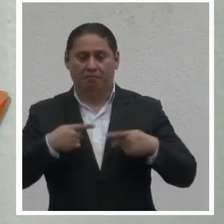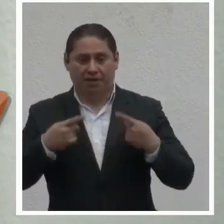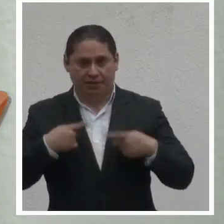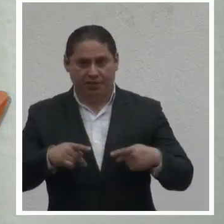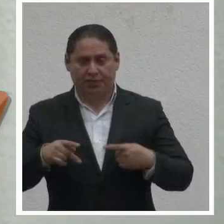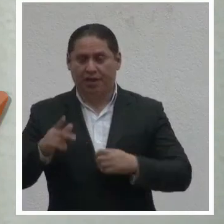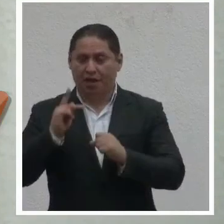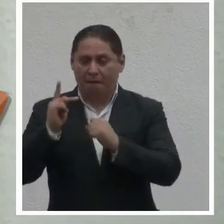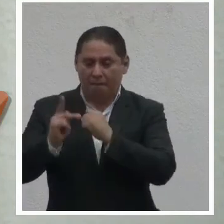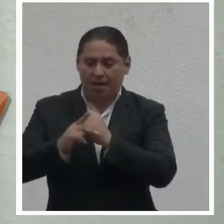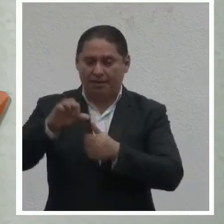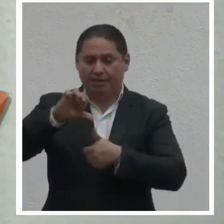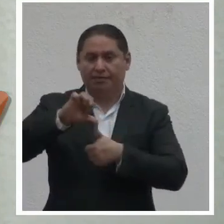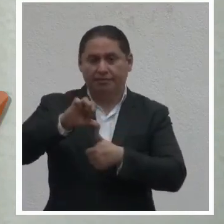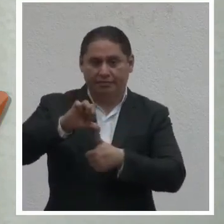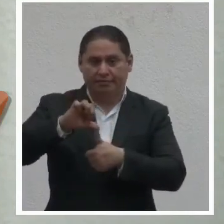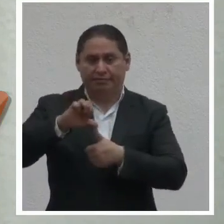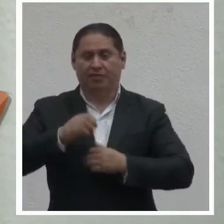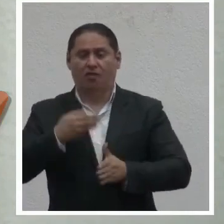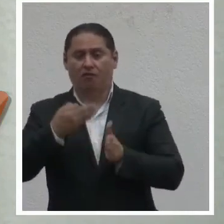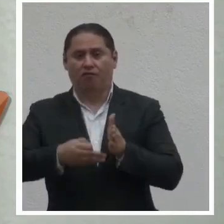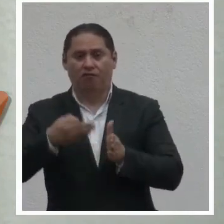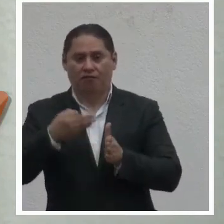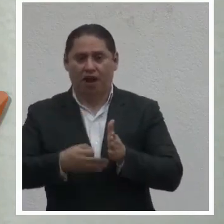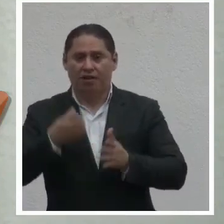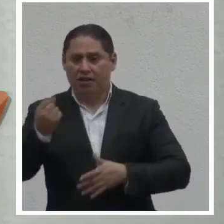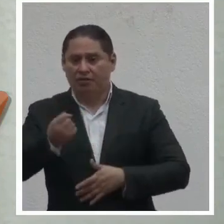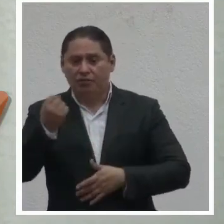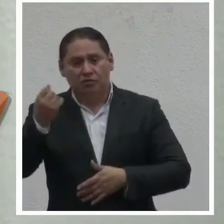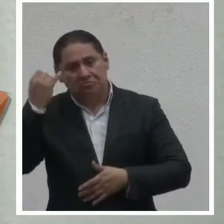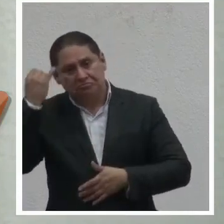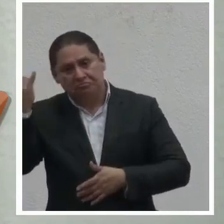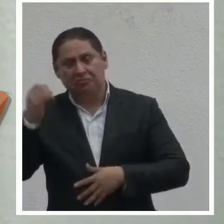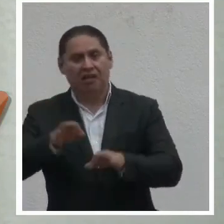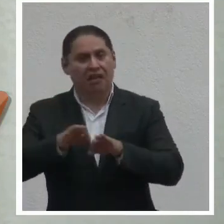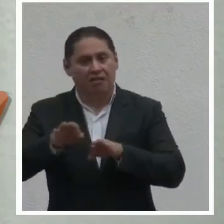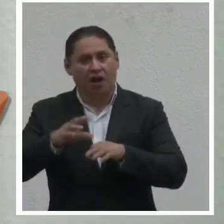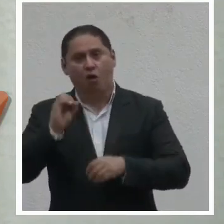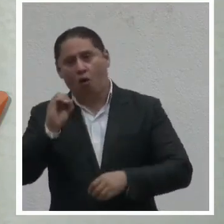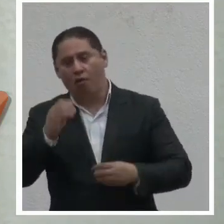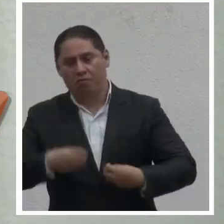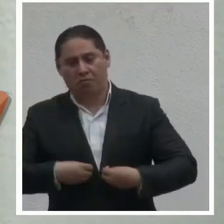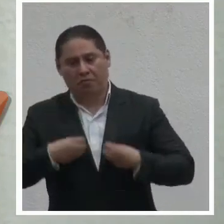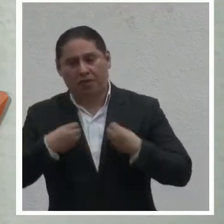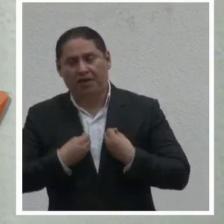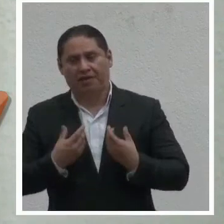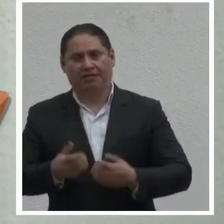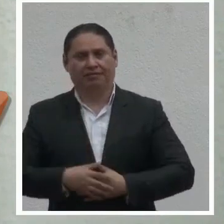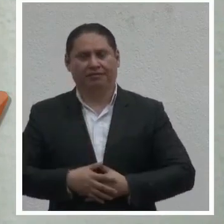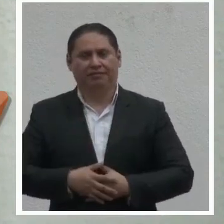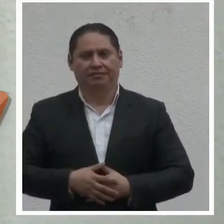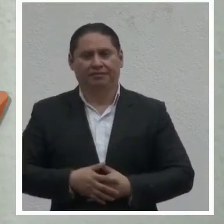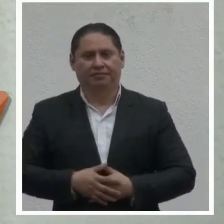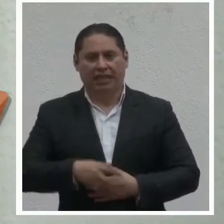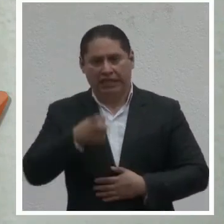países centroamericanos y la falta de oportunidades para una vida mejor. Ahí es donde se